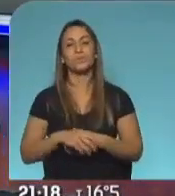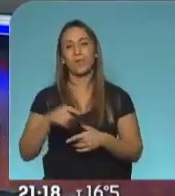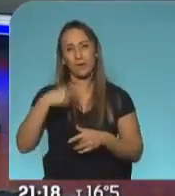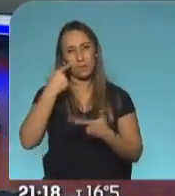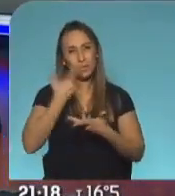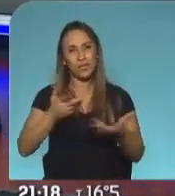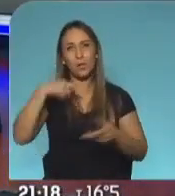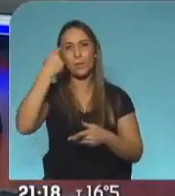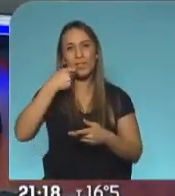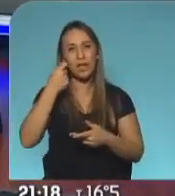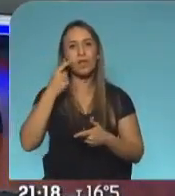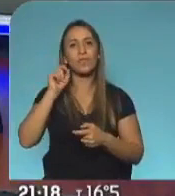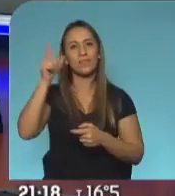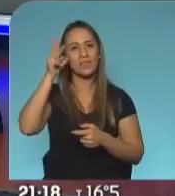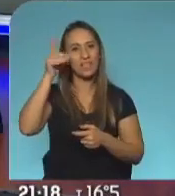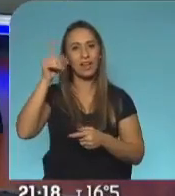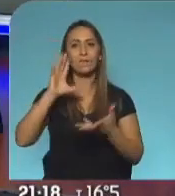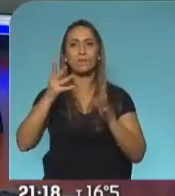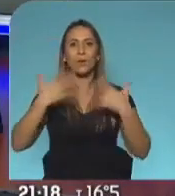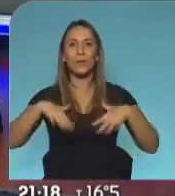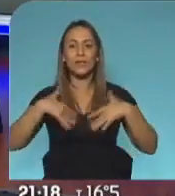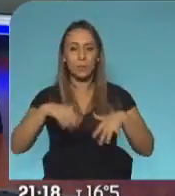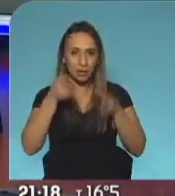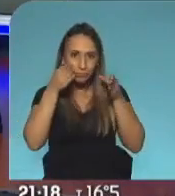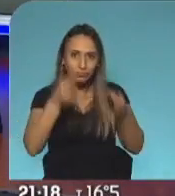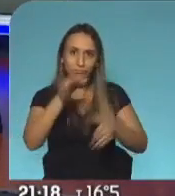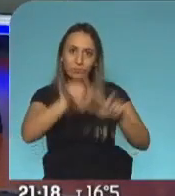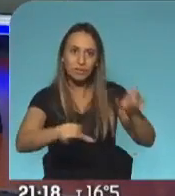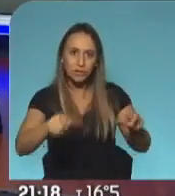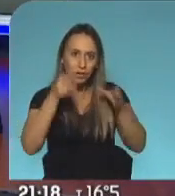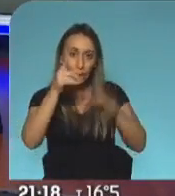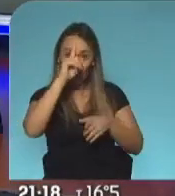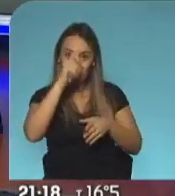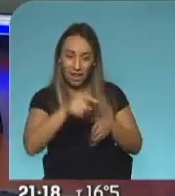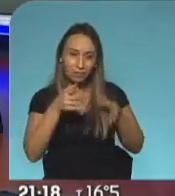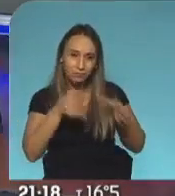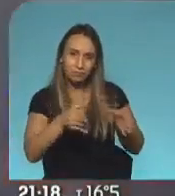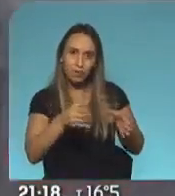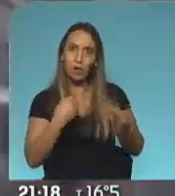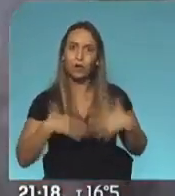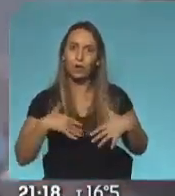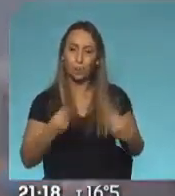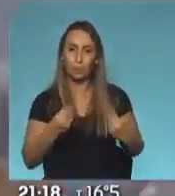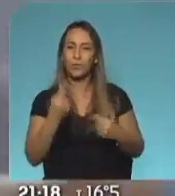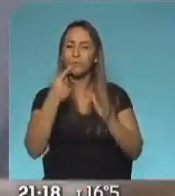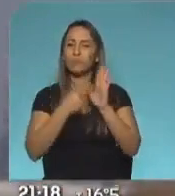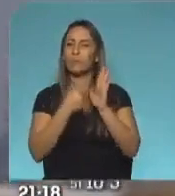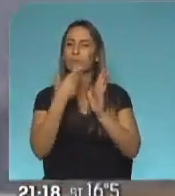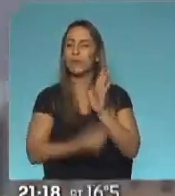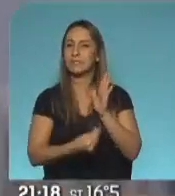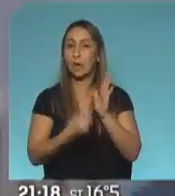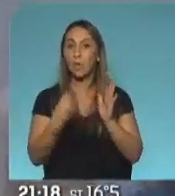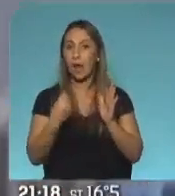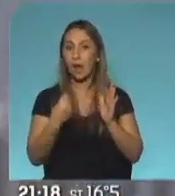están vistiendo en italia para atender a los pacientes a ver y le voy a marcar un error que cometen por favor por favor